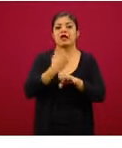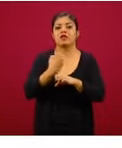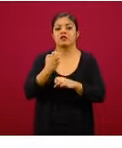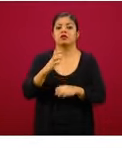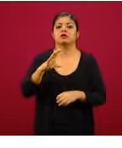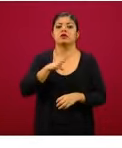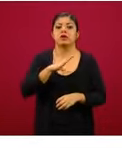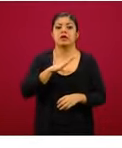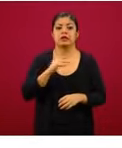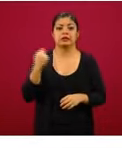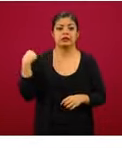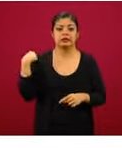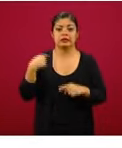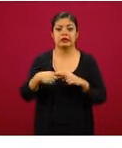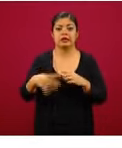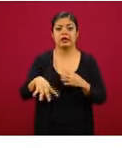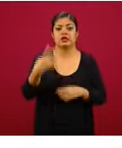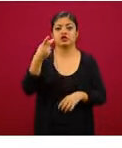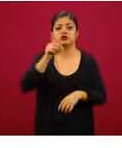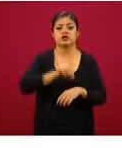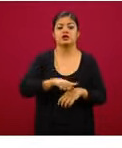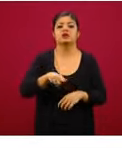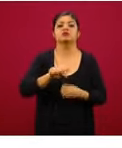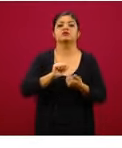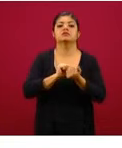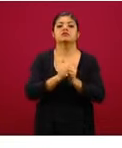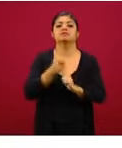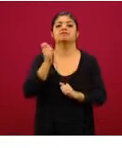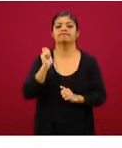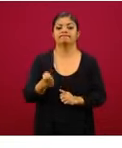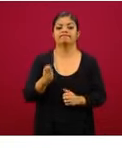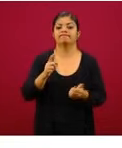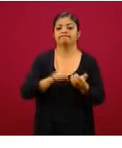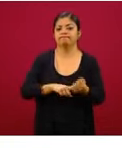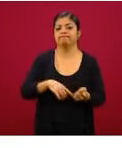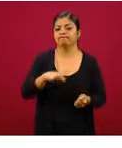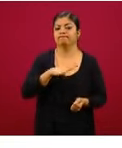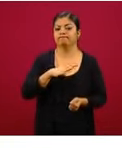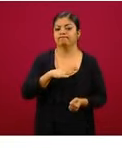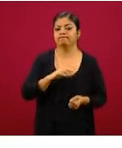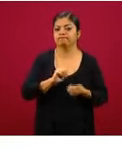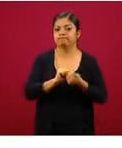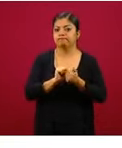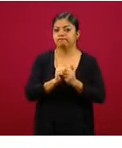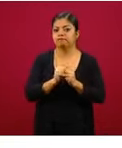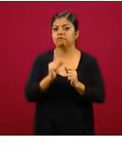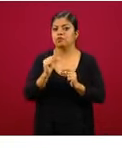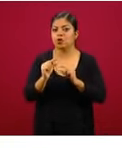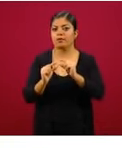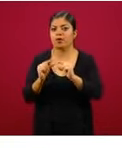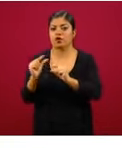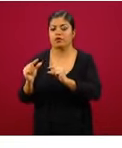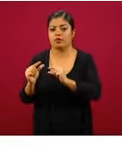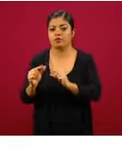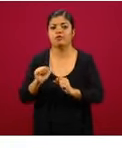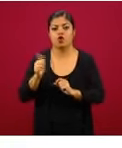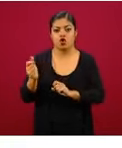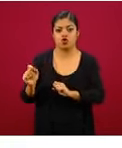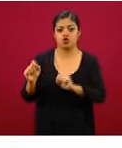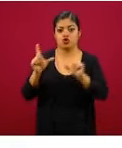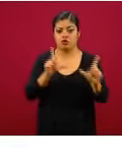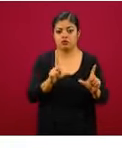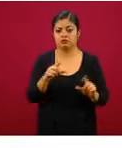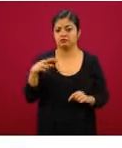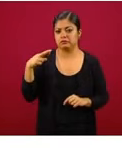en donde los últimos 14 días se han estado presentando esta carga de casos. En la siguiente diapositiva podemos